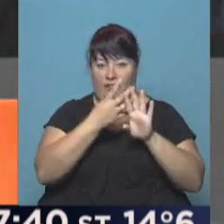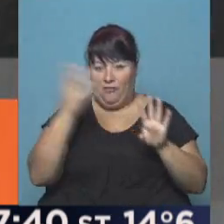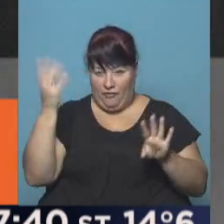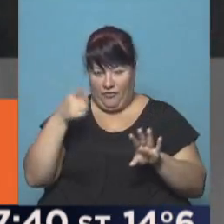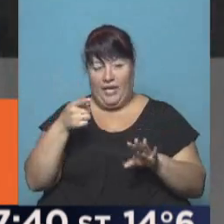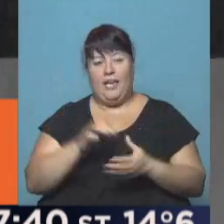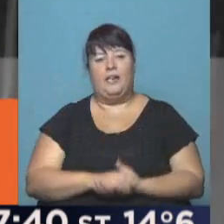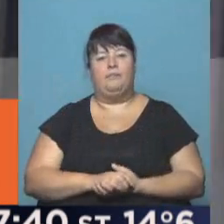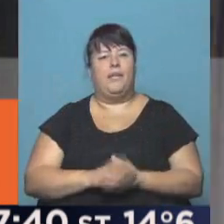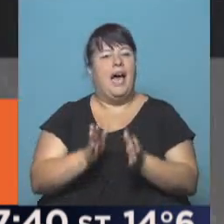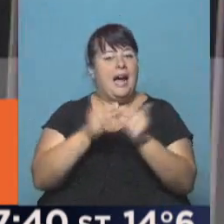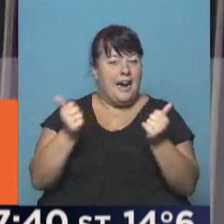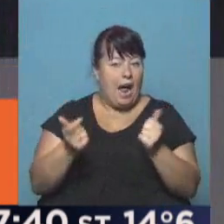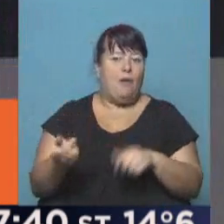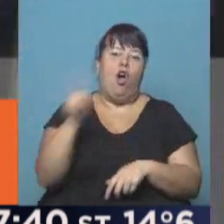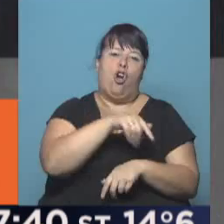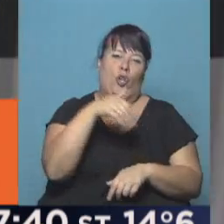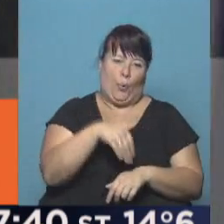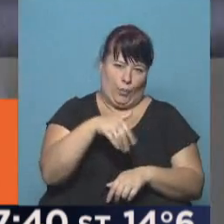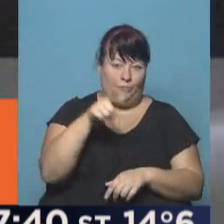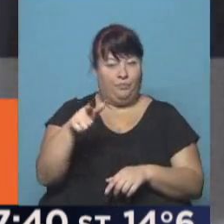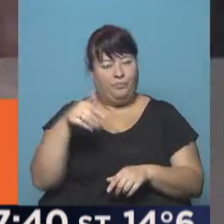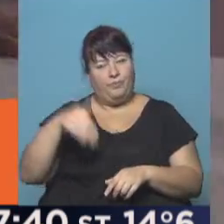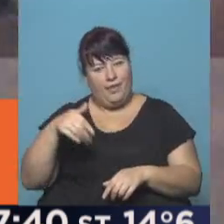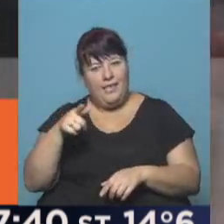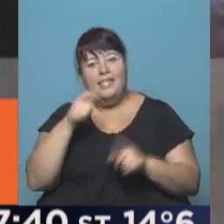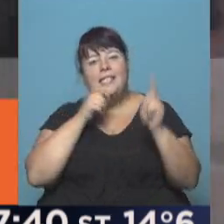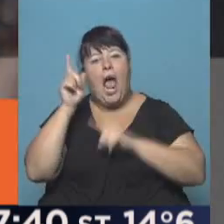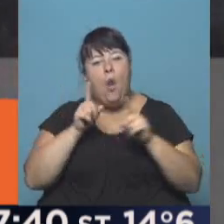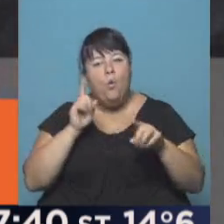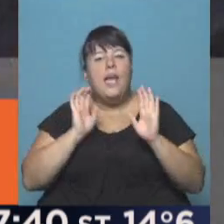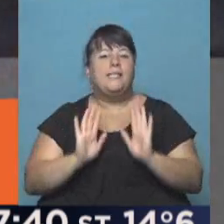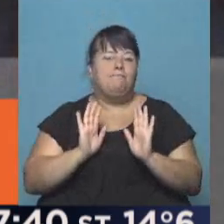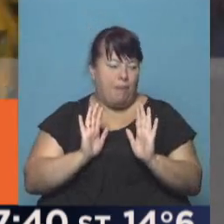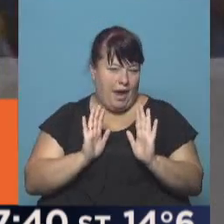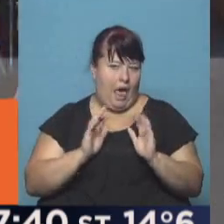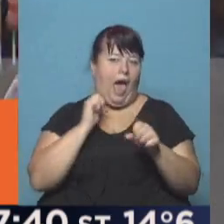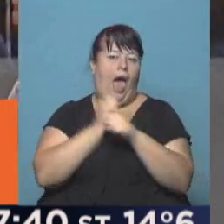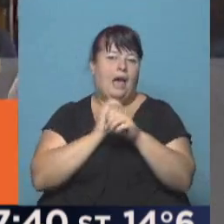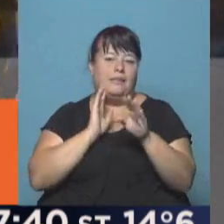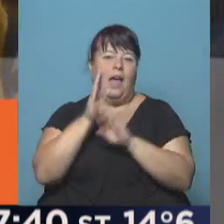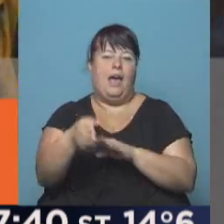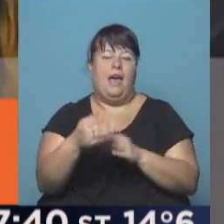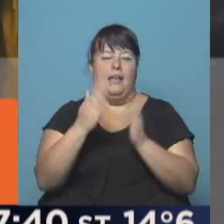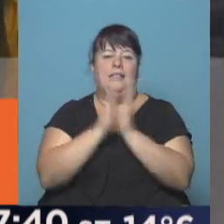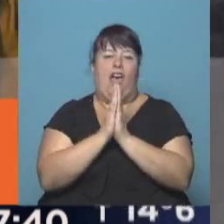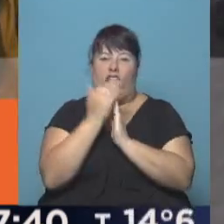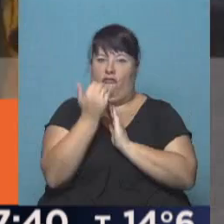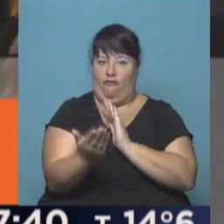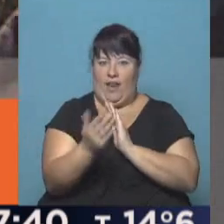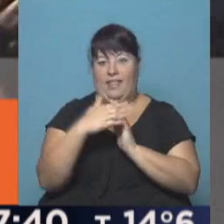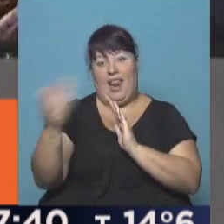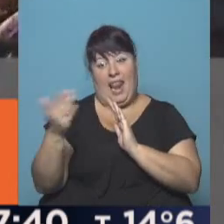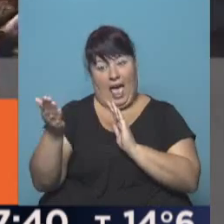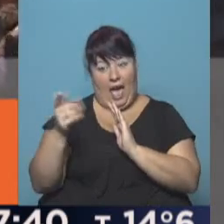la fila rápida y la fila más lenta está en la fila lenta para aquellos que quieren esperar para pasar frente al santo que está a su